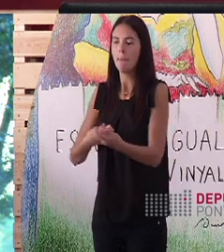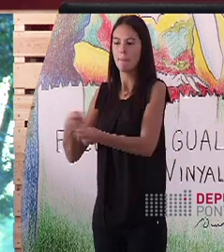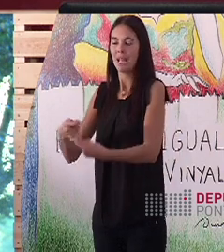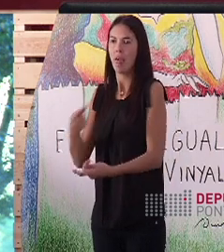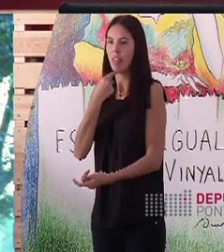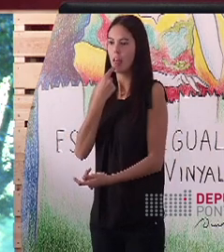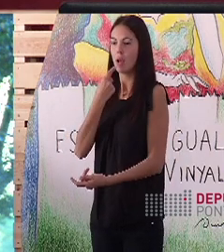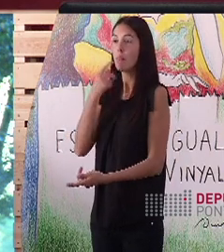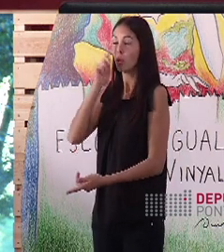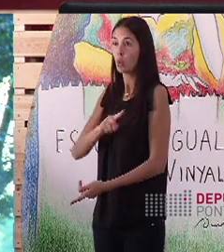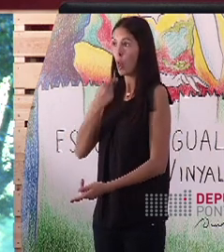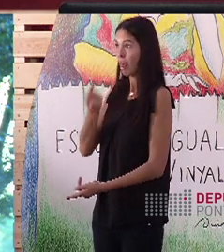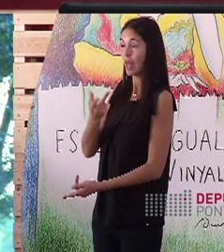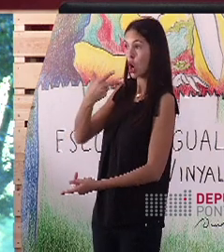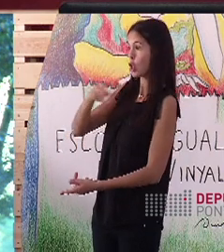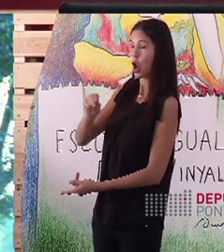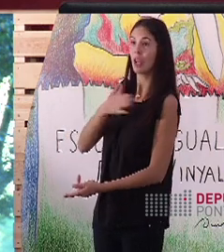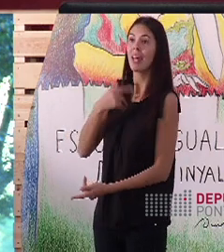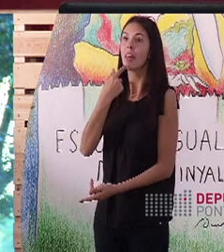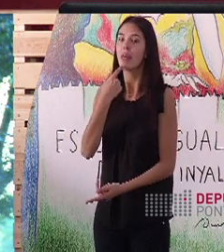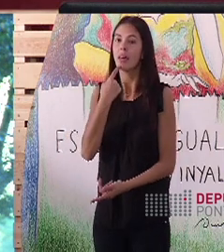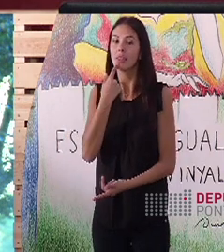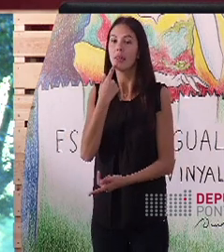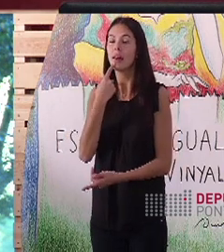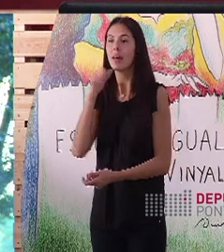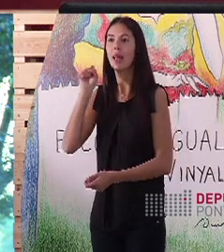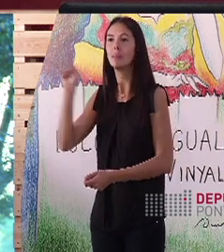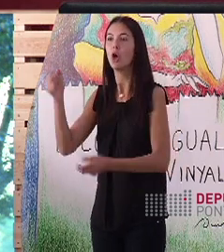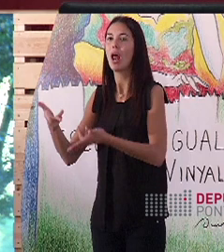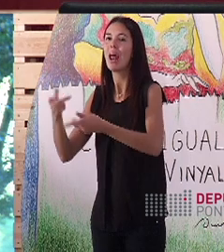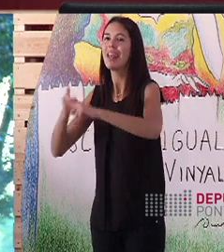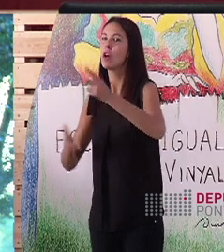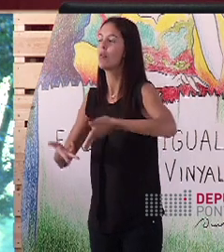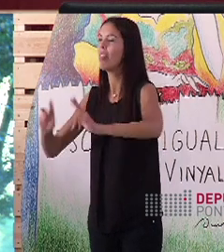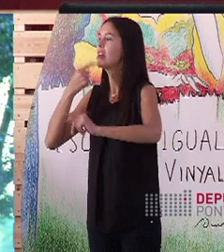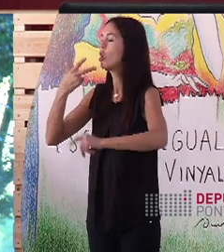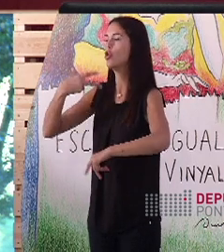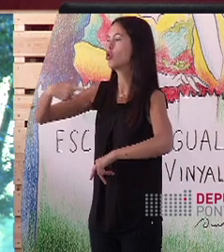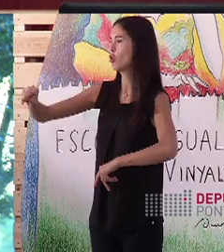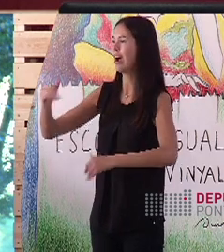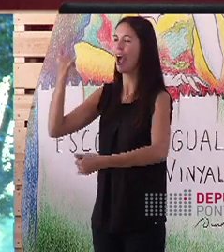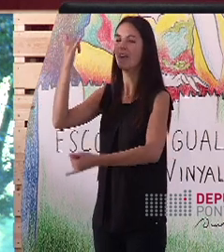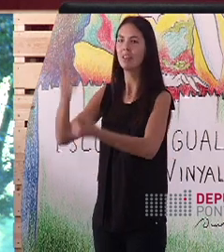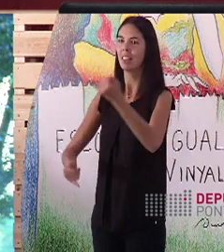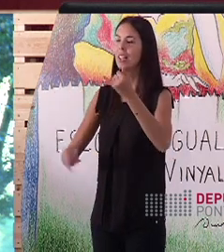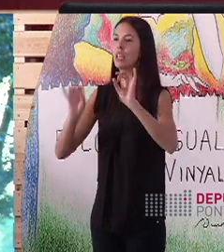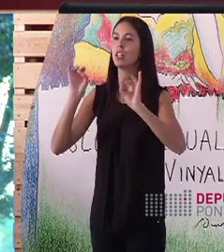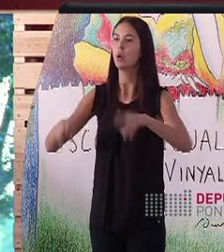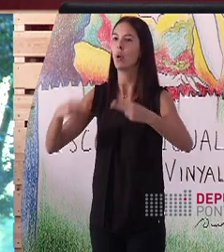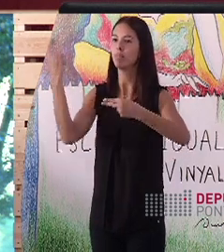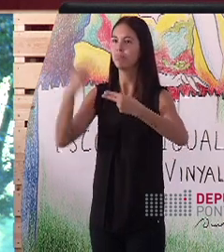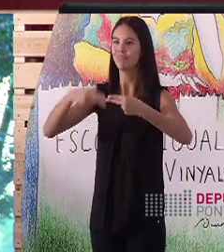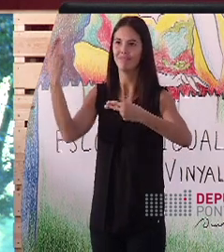no a la prostitución es decir que no al capitalismo neoliberal. Es ponerle una frontera y decirle que